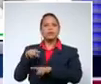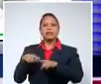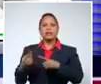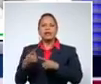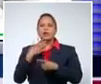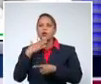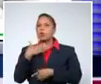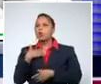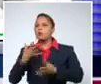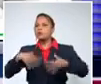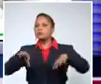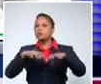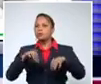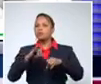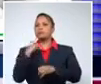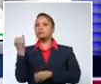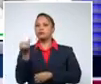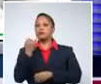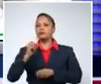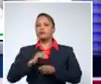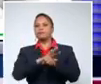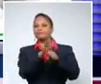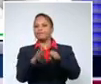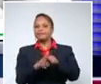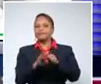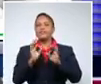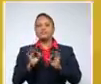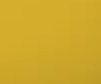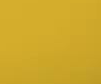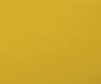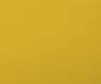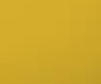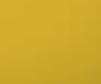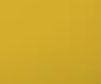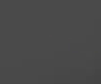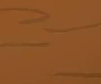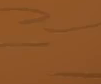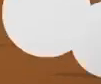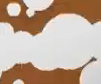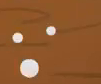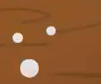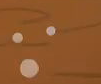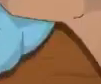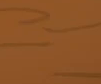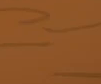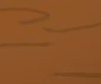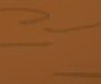epidemiológico internacional, siempre en la buena compañía del doctor Francisco Durán.